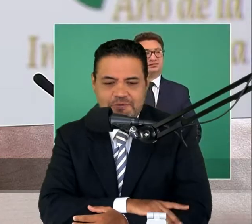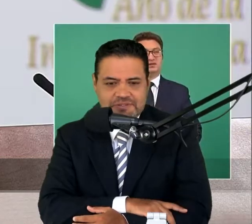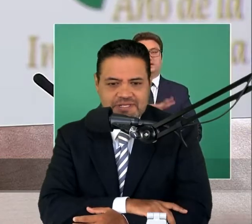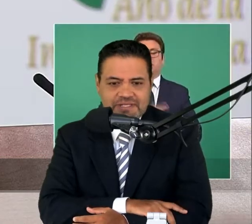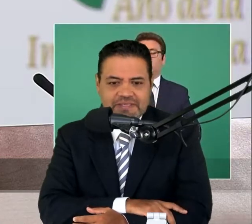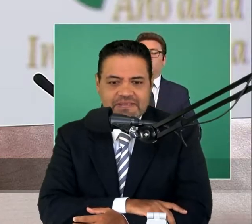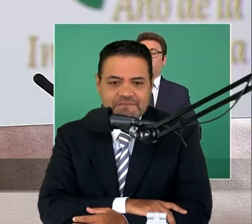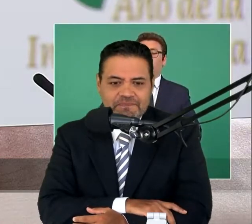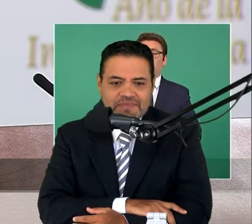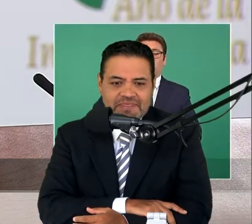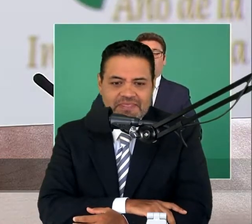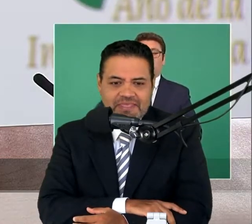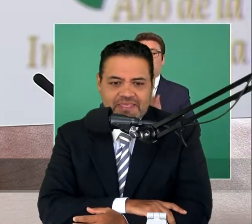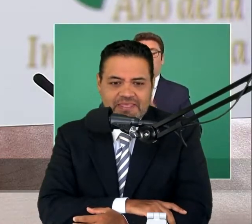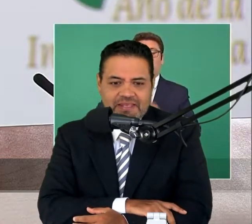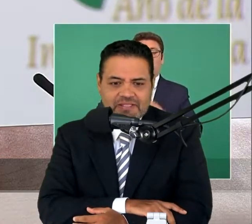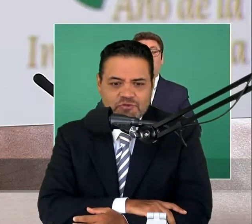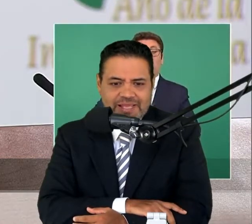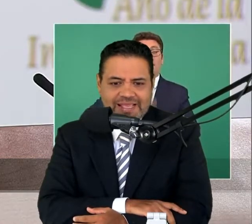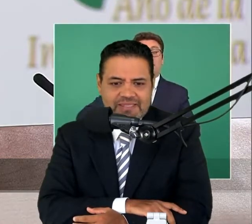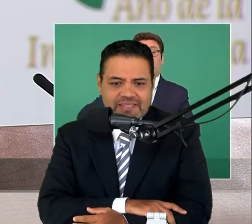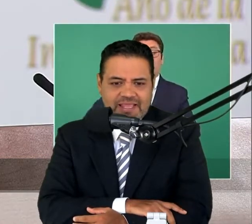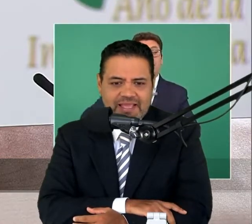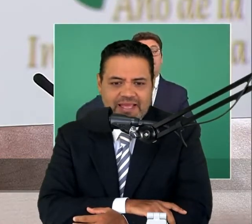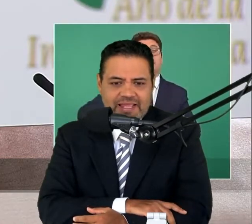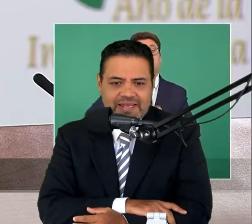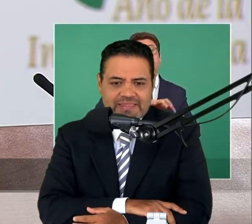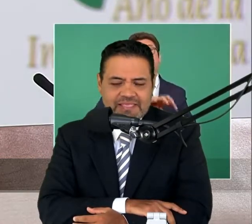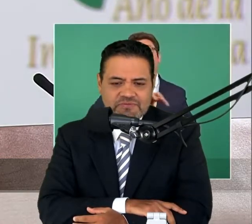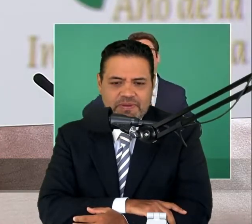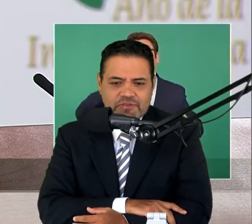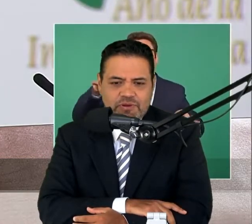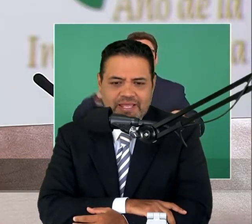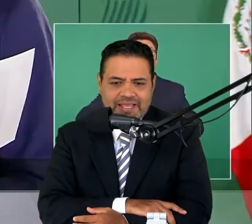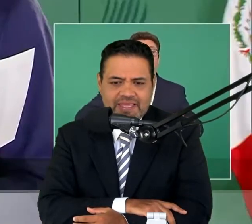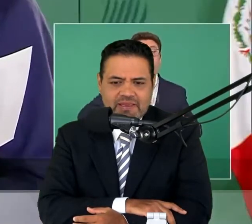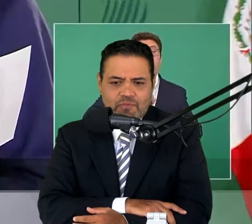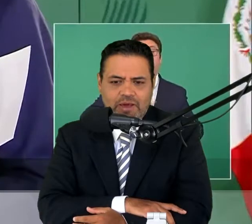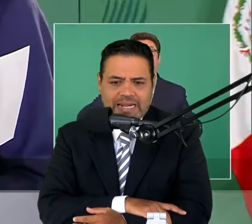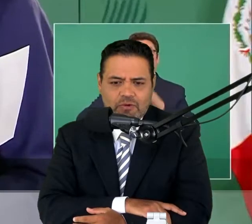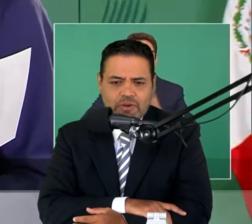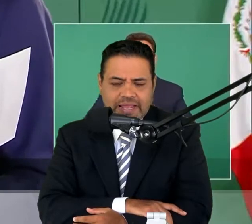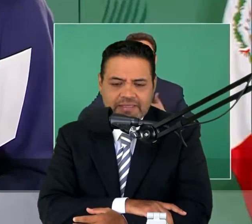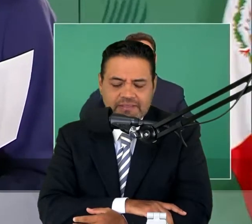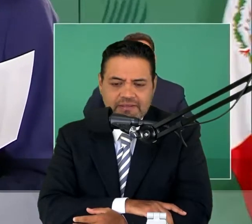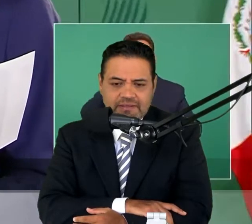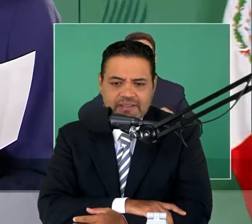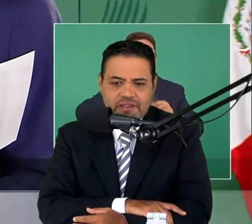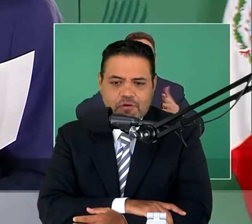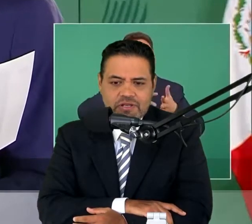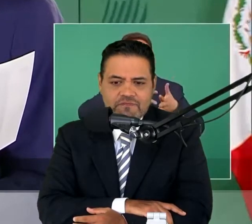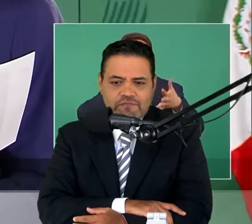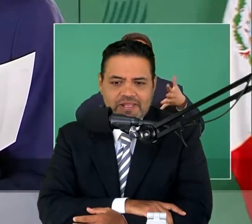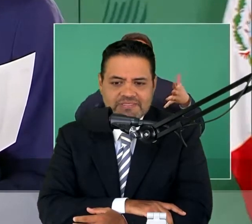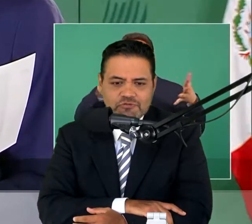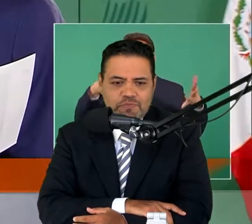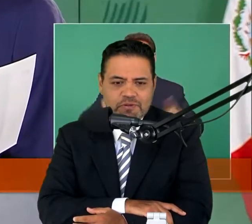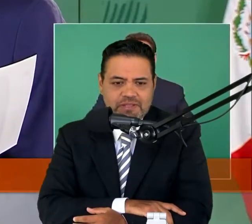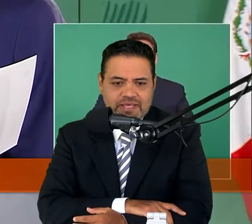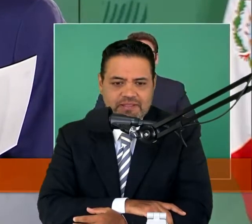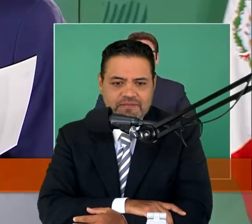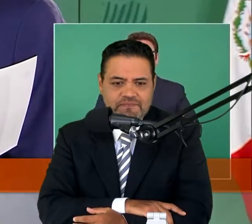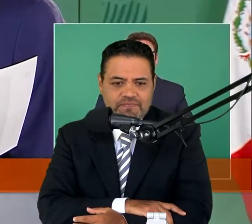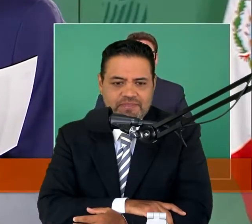pista a otra y lanzó una crítica a la élite española a la que llamo arrogante con ínfulas de